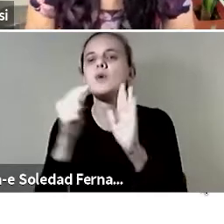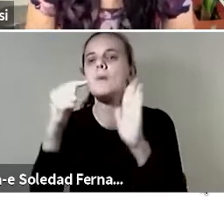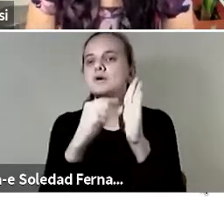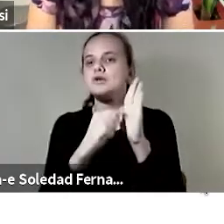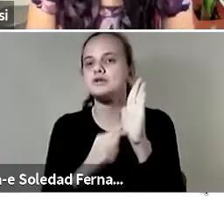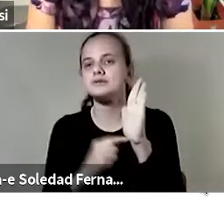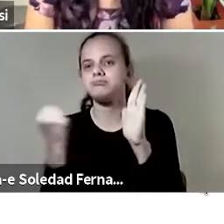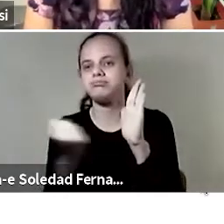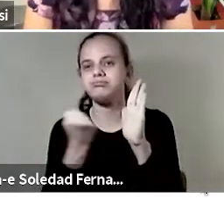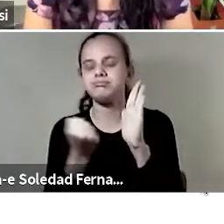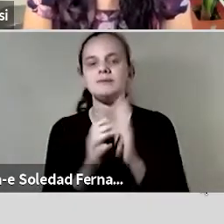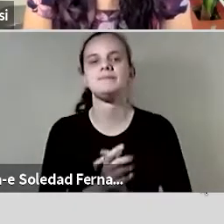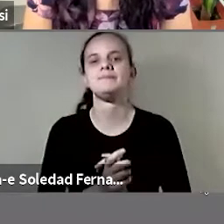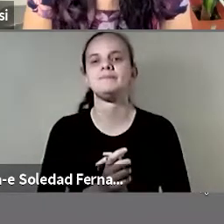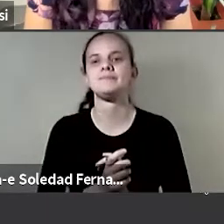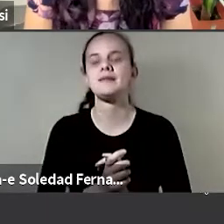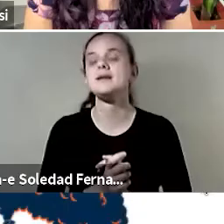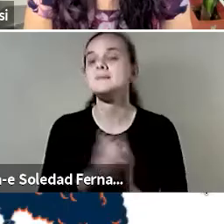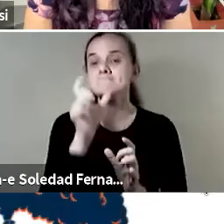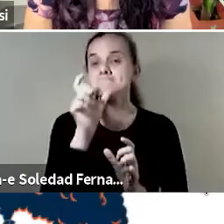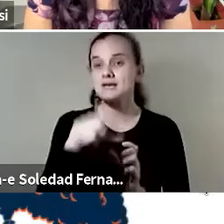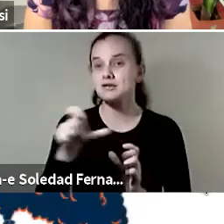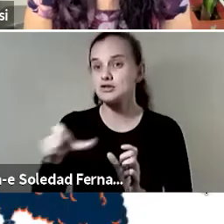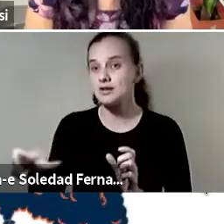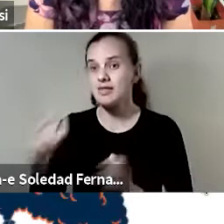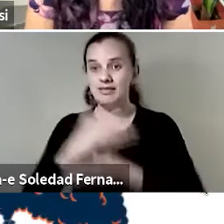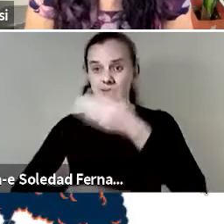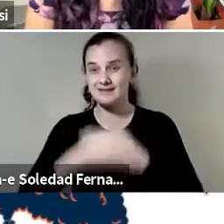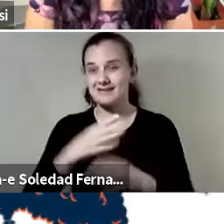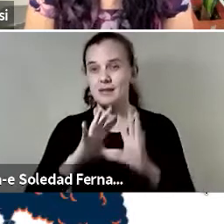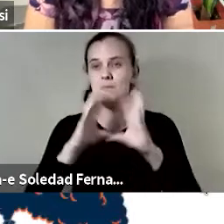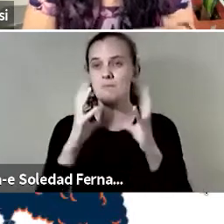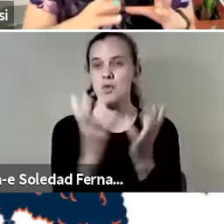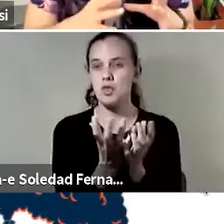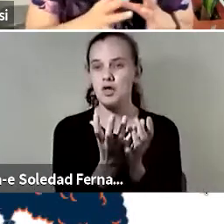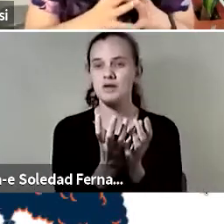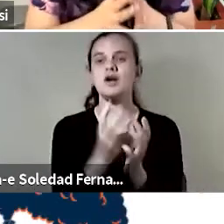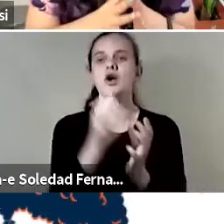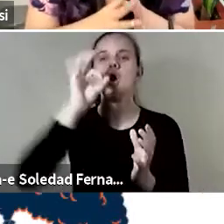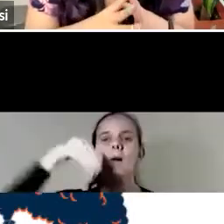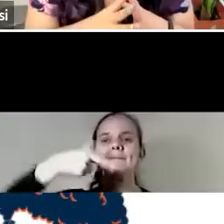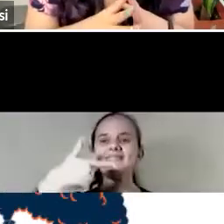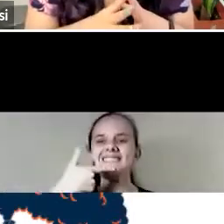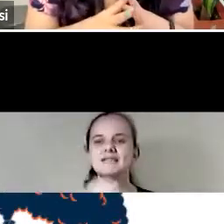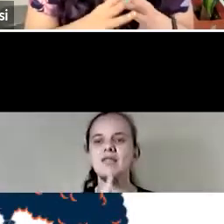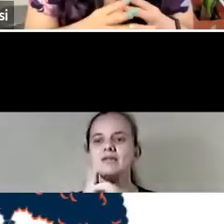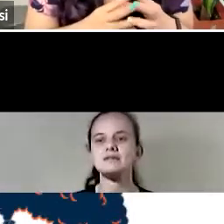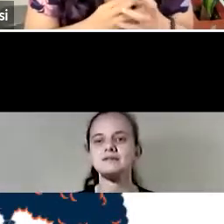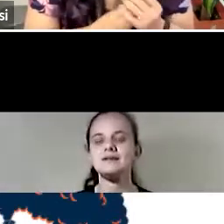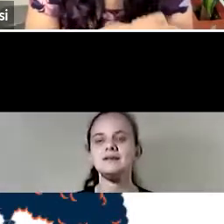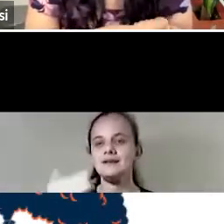ahora a ver más en profundidad qué significa y cuáles son los puntos más importantes. Cuando hablamos de las personas